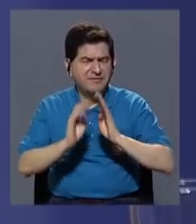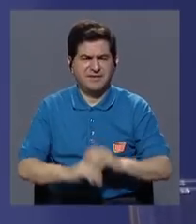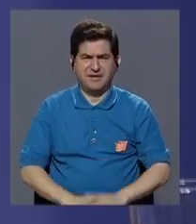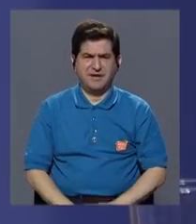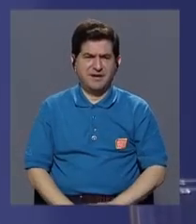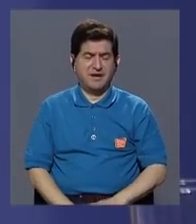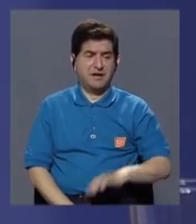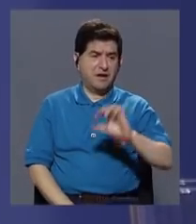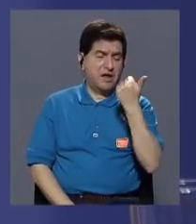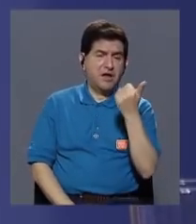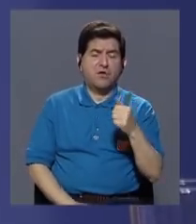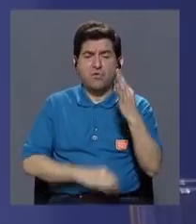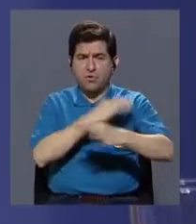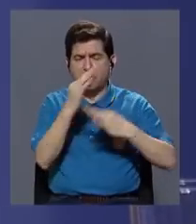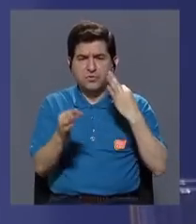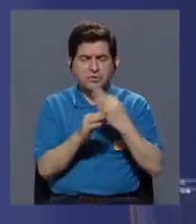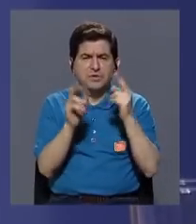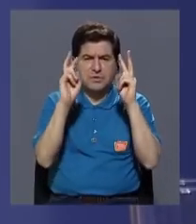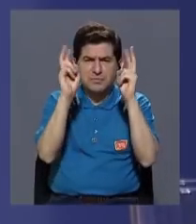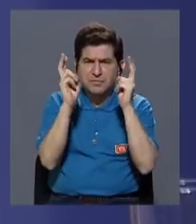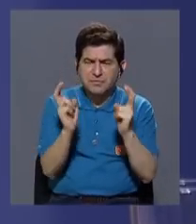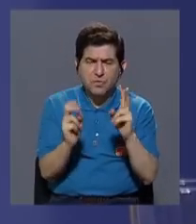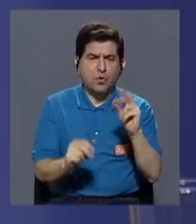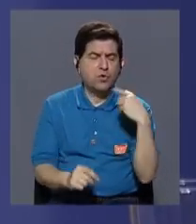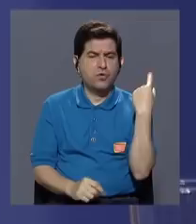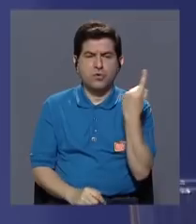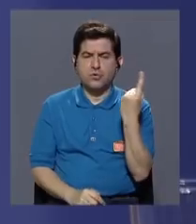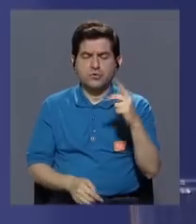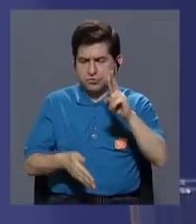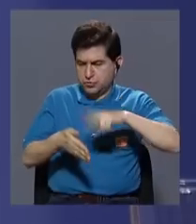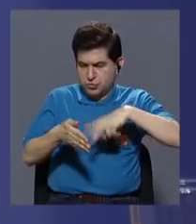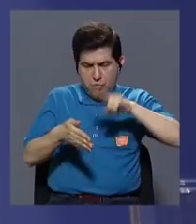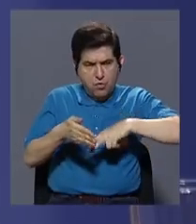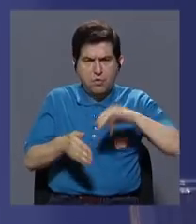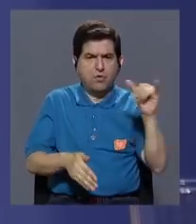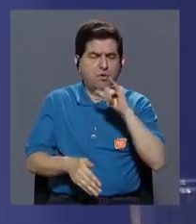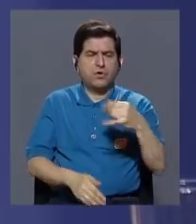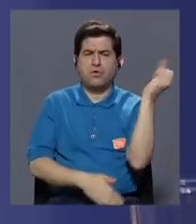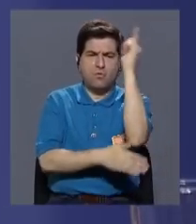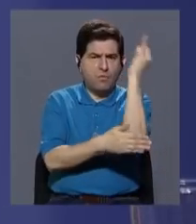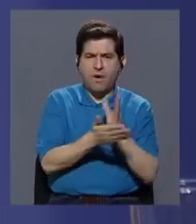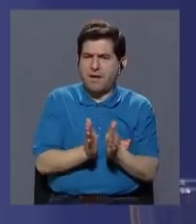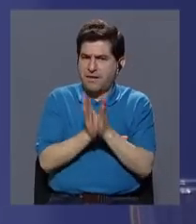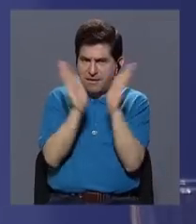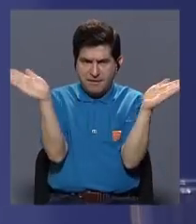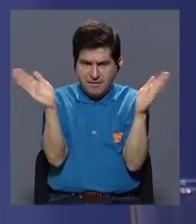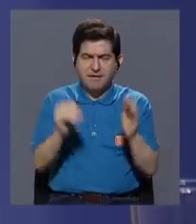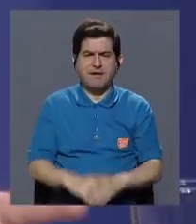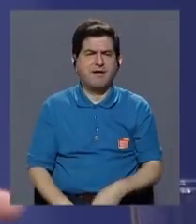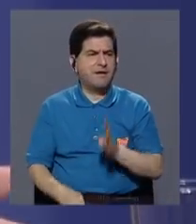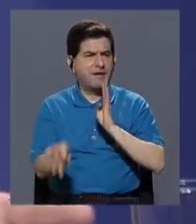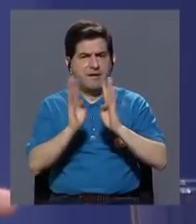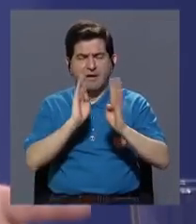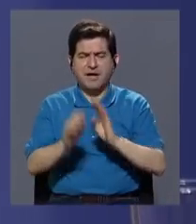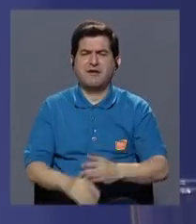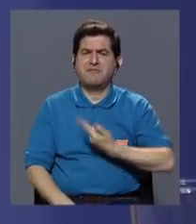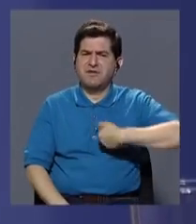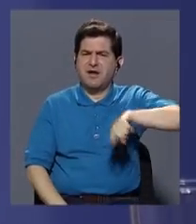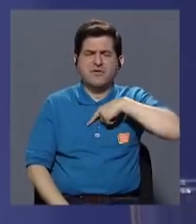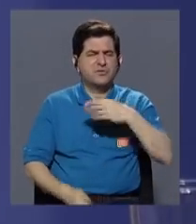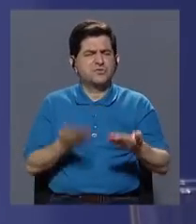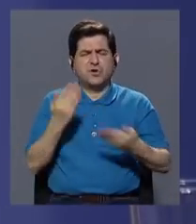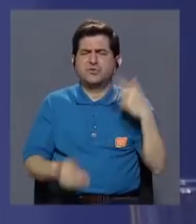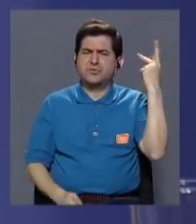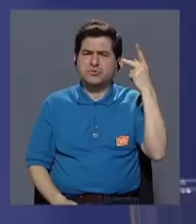en este otro tono no sólo desde la literatura sino del arte en general hablábamos de que somos